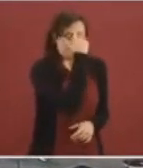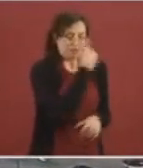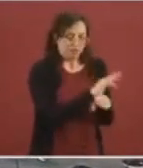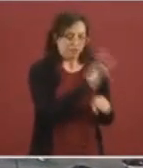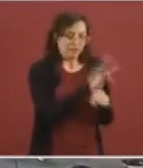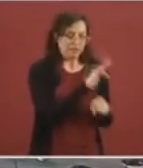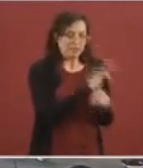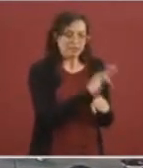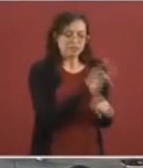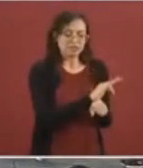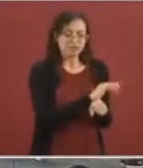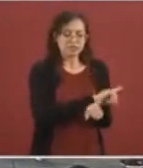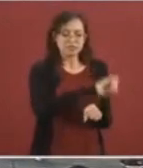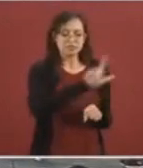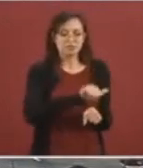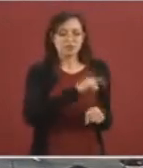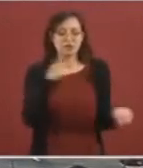al final